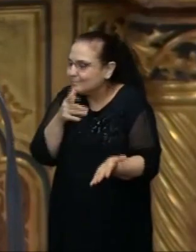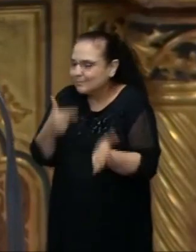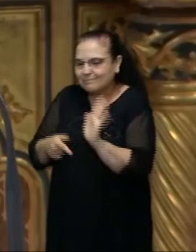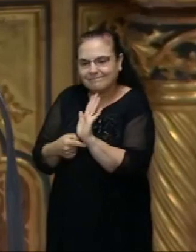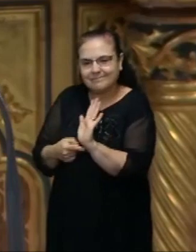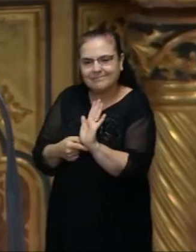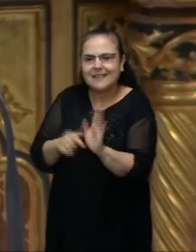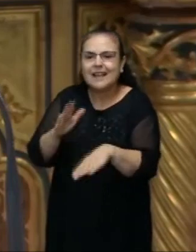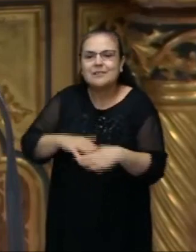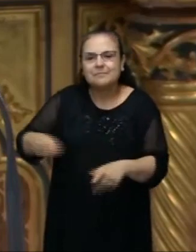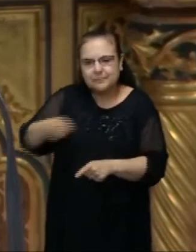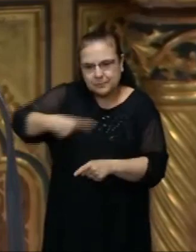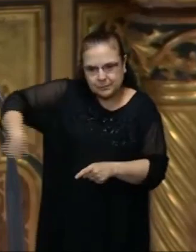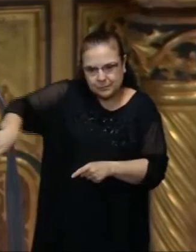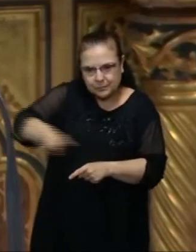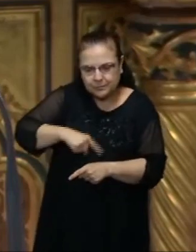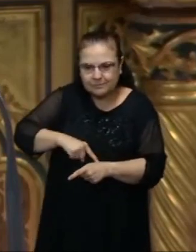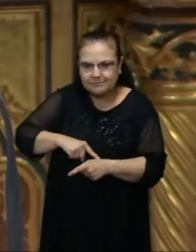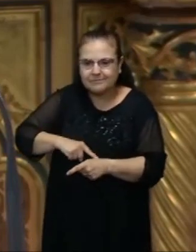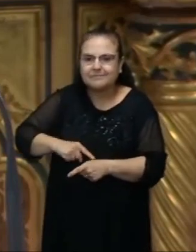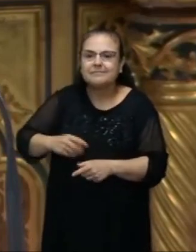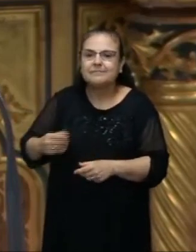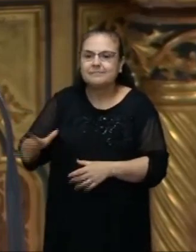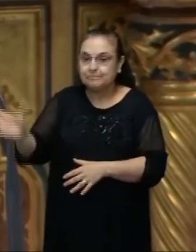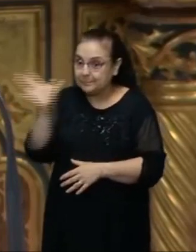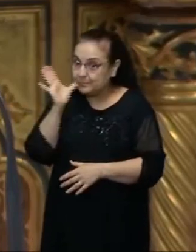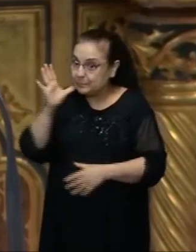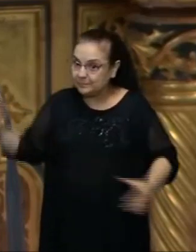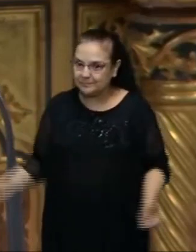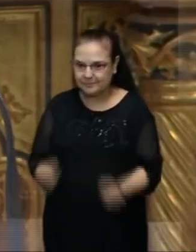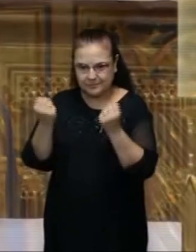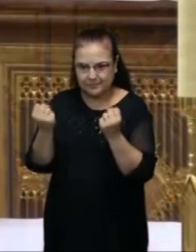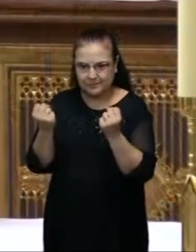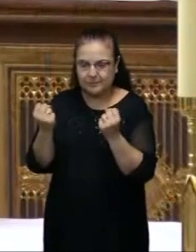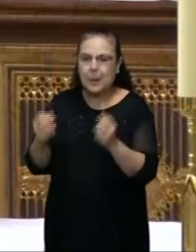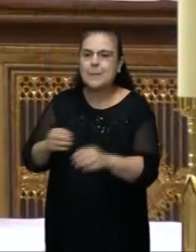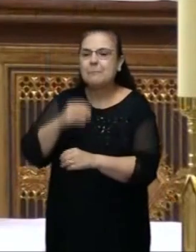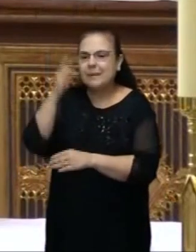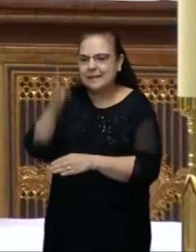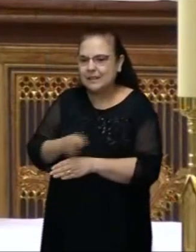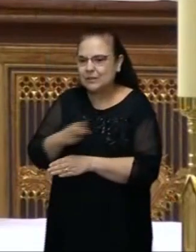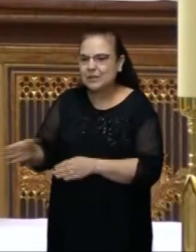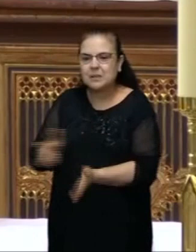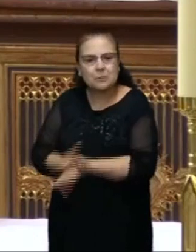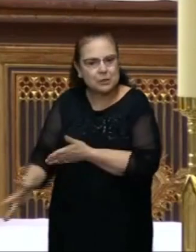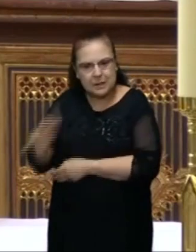te presentamos. Será para nosotros bebida de salvación.